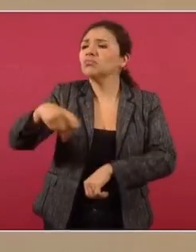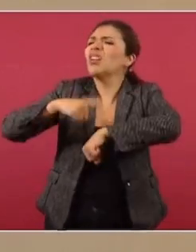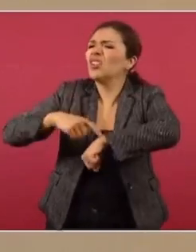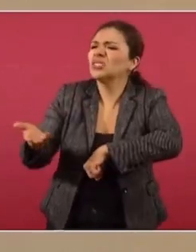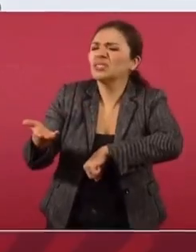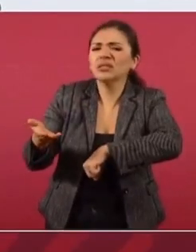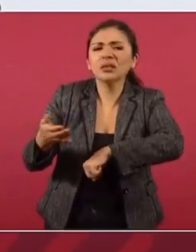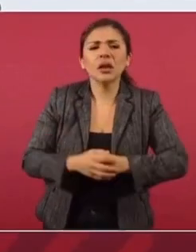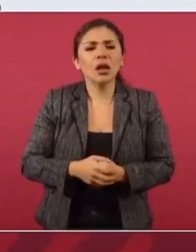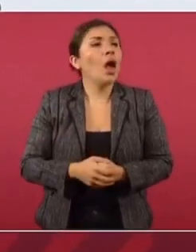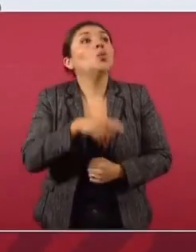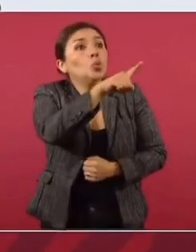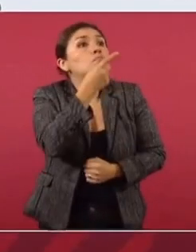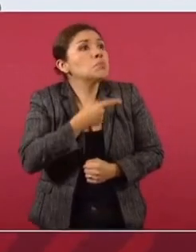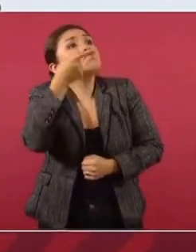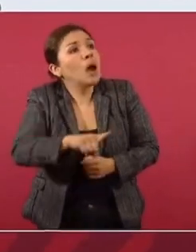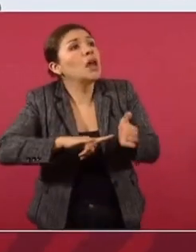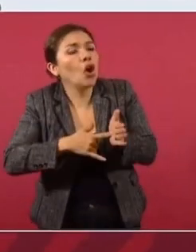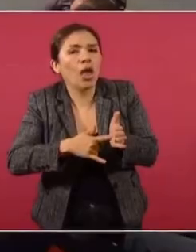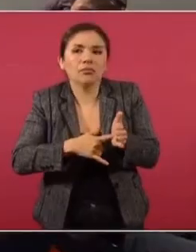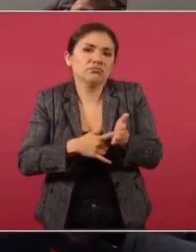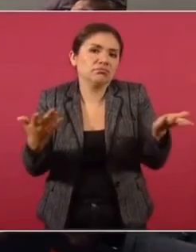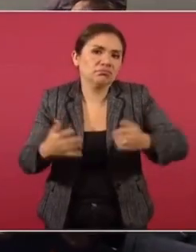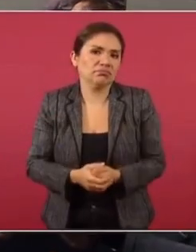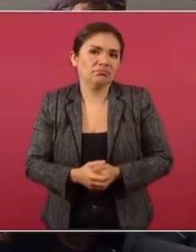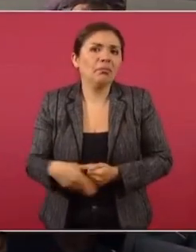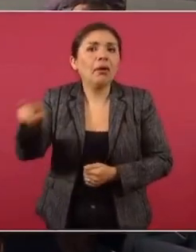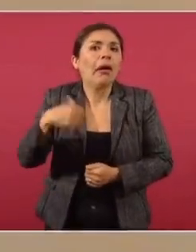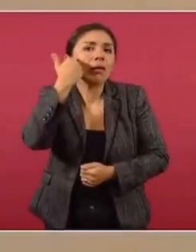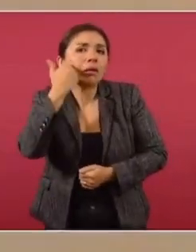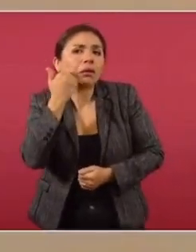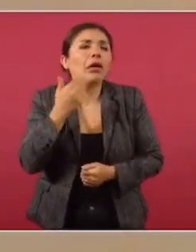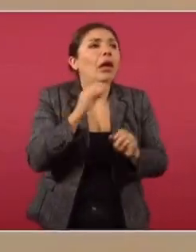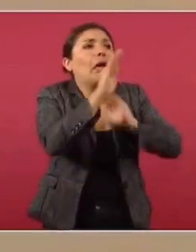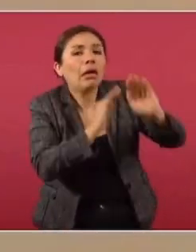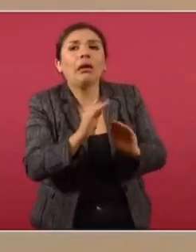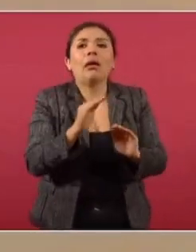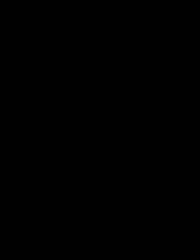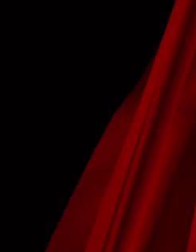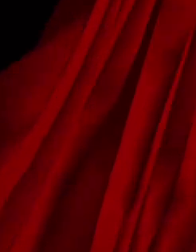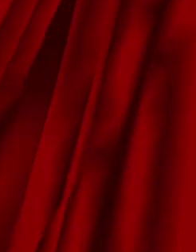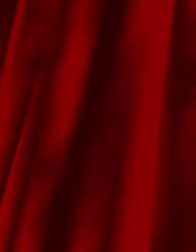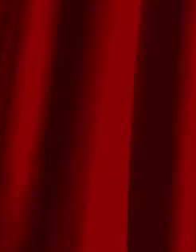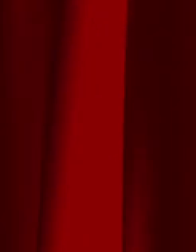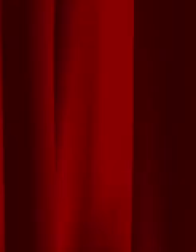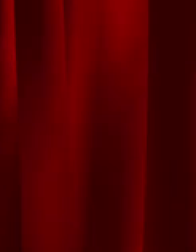son? Las que usted quiera que sean, señor. Y ahí andan de barberos, ¿no? De lambiscones.